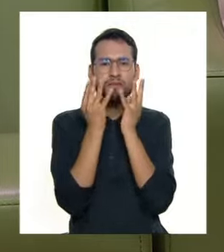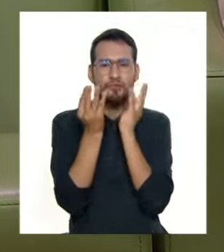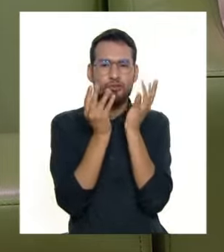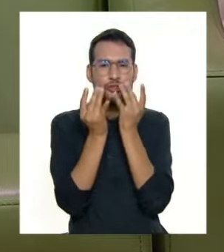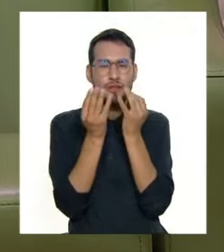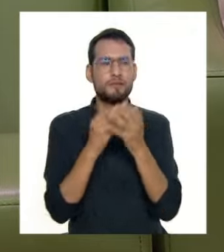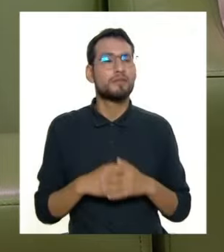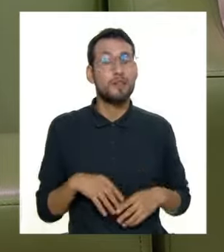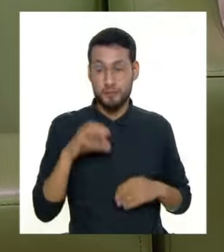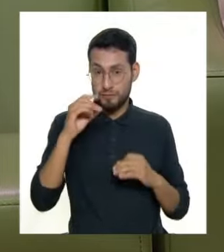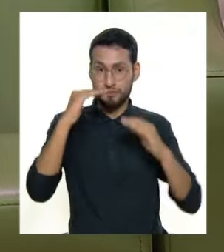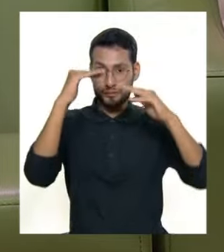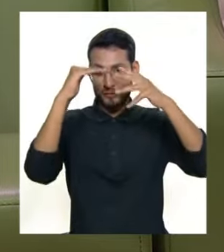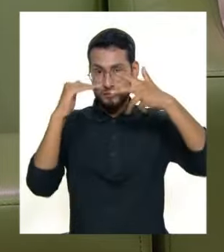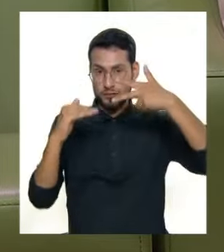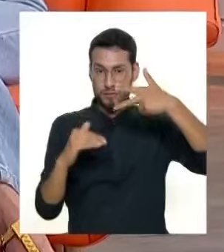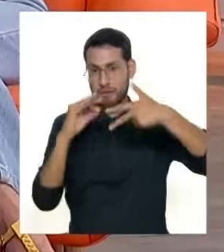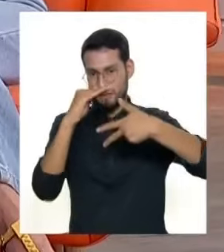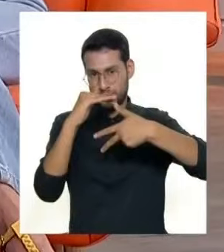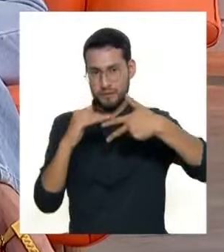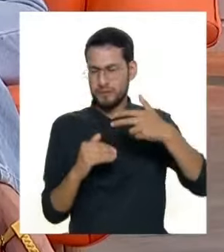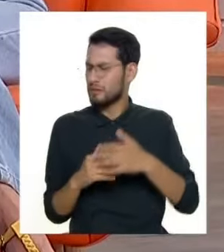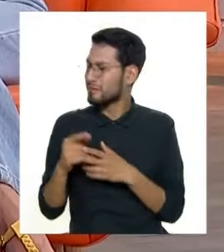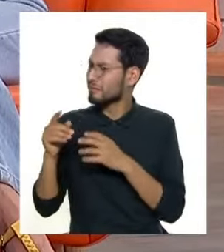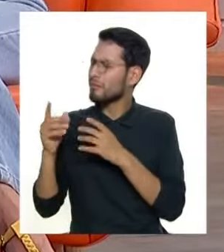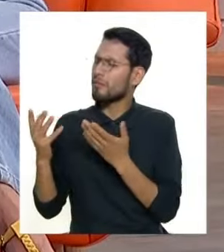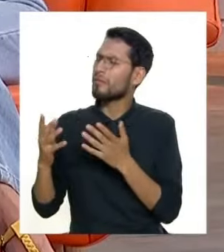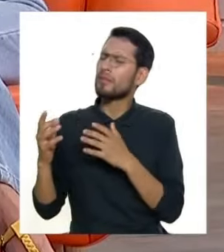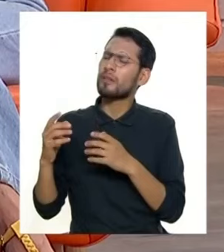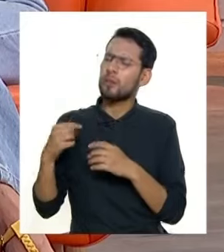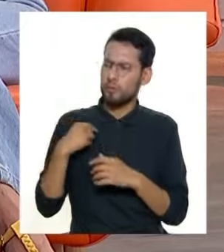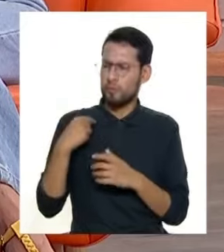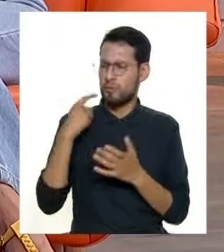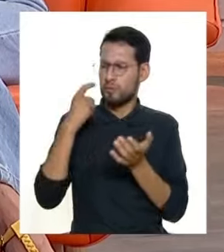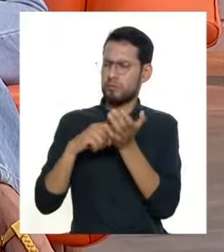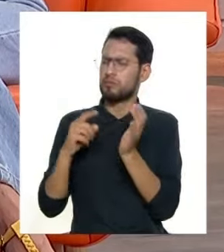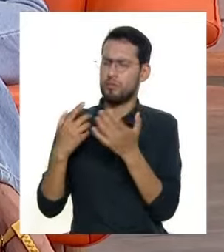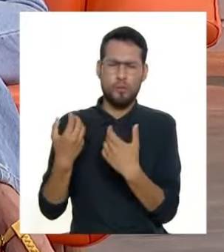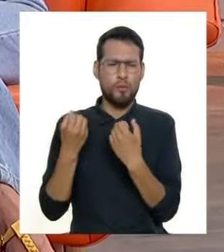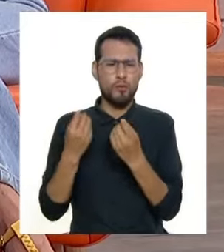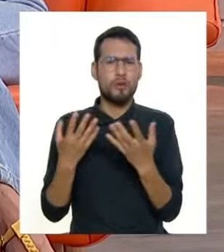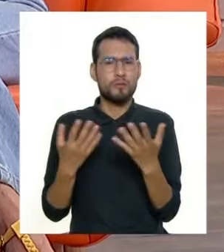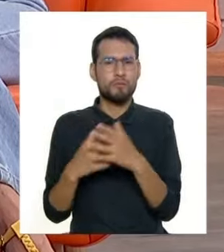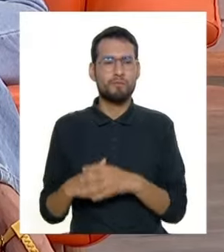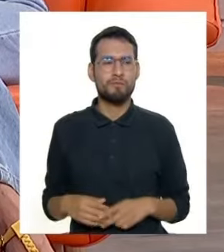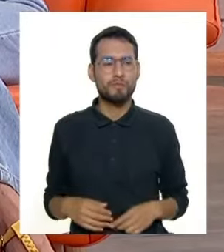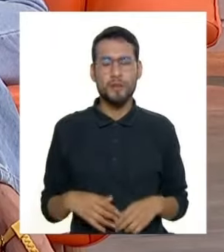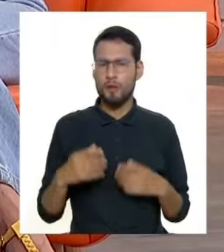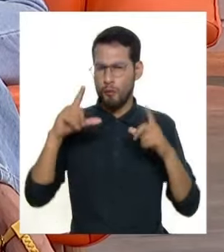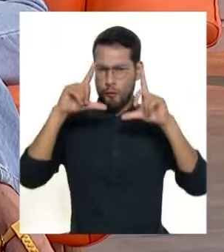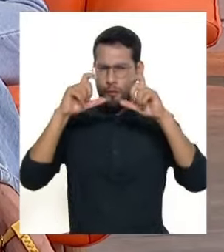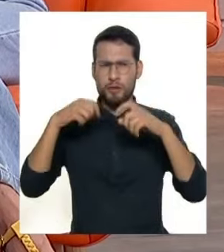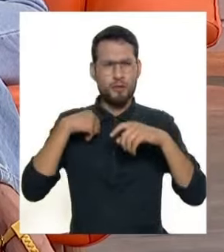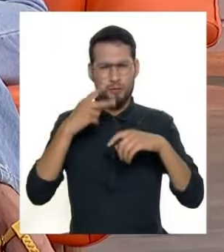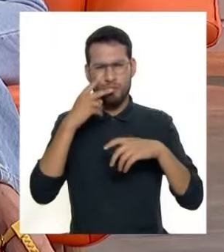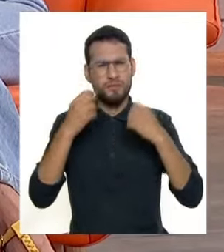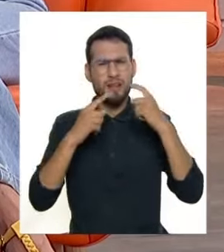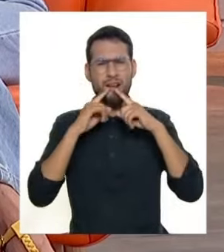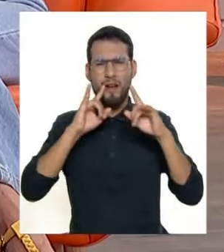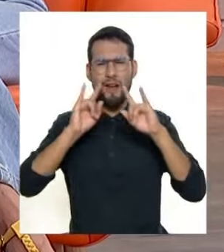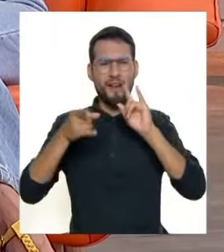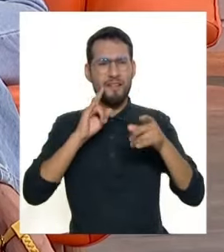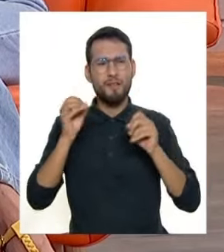Esas son, sí, ajá, esas son las tres problemas. Y esto deriva, a mí me queda muy marcado el tema de a veces unas fotografías con mucha gente sin